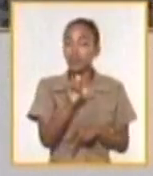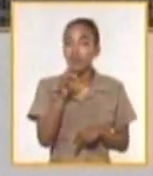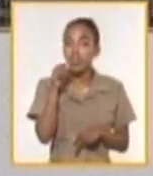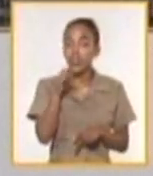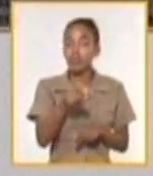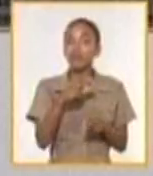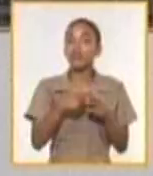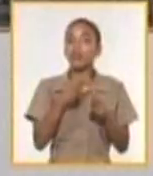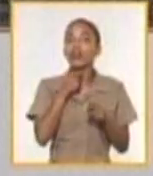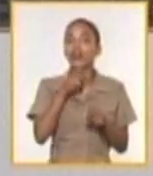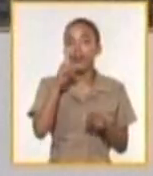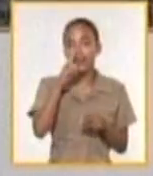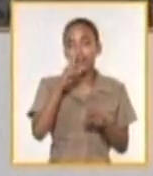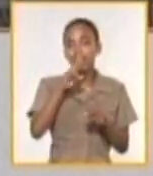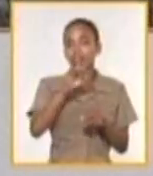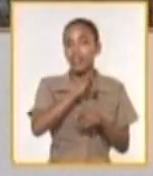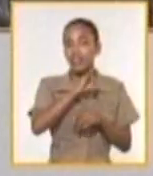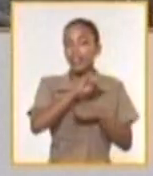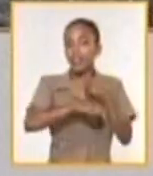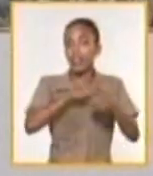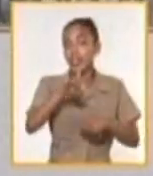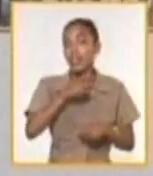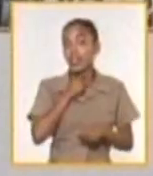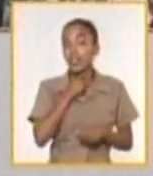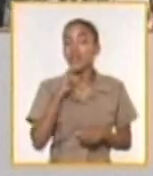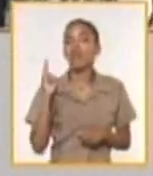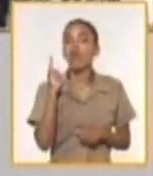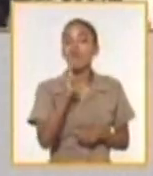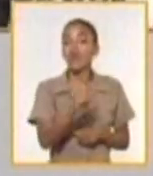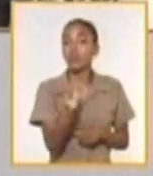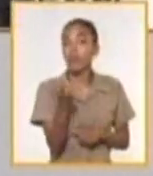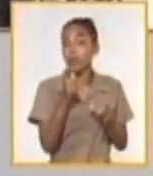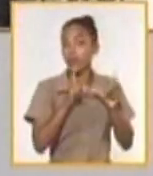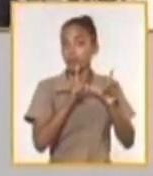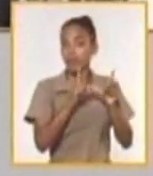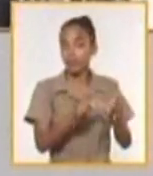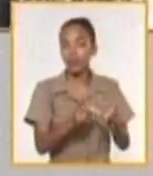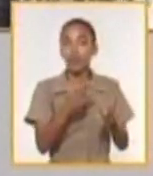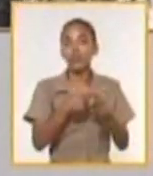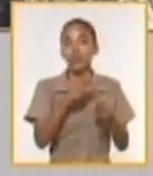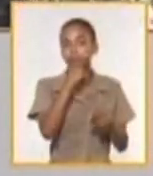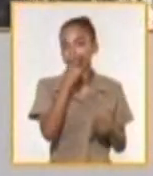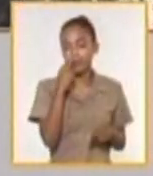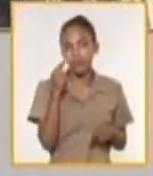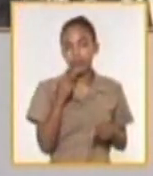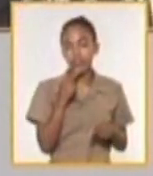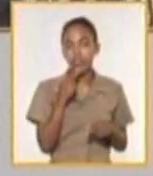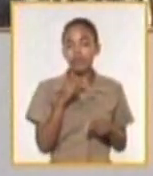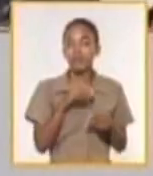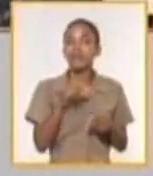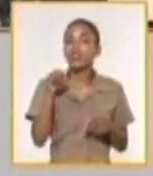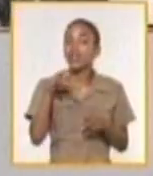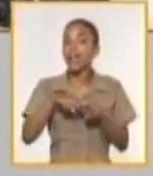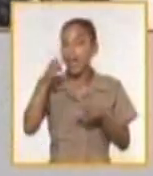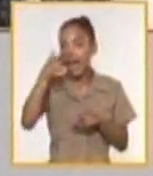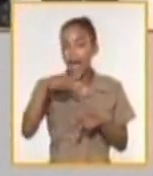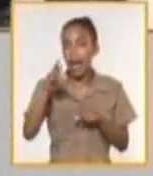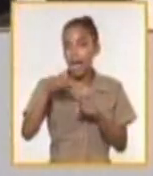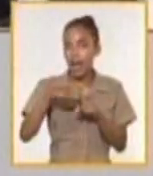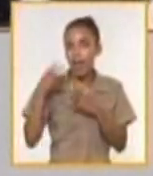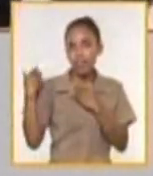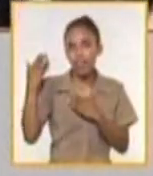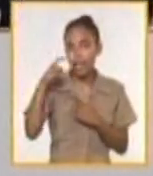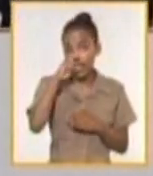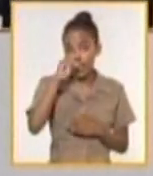primer cubano que recibe la orden José Martí. Jar es un niño y está participando